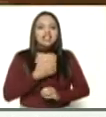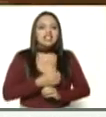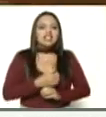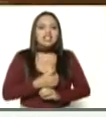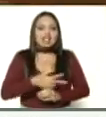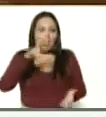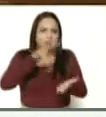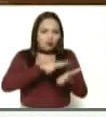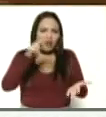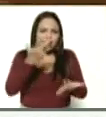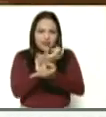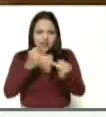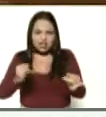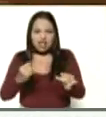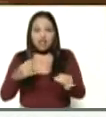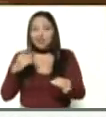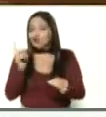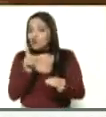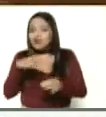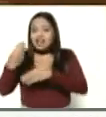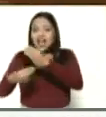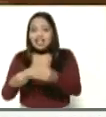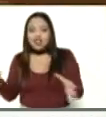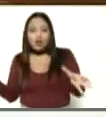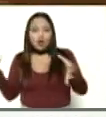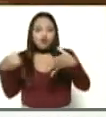sino solamente se conformó una junta